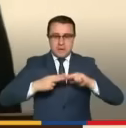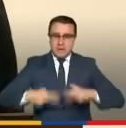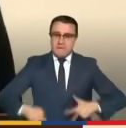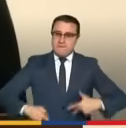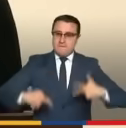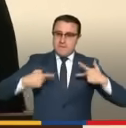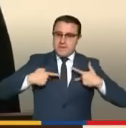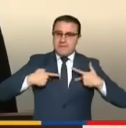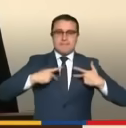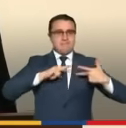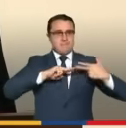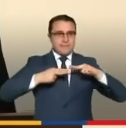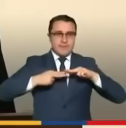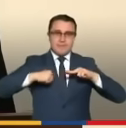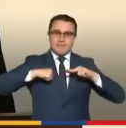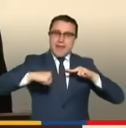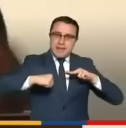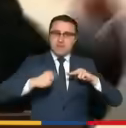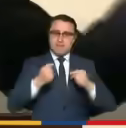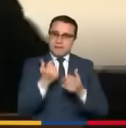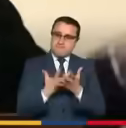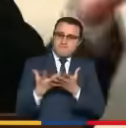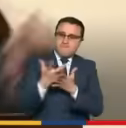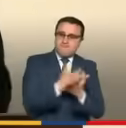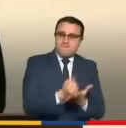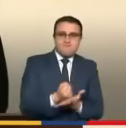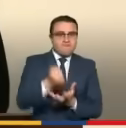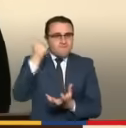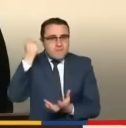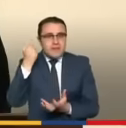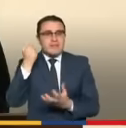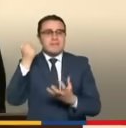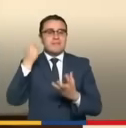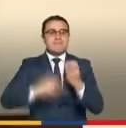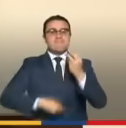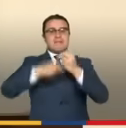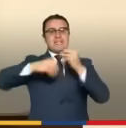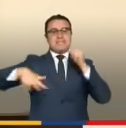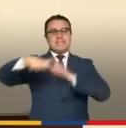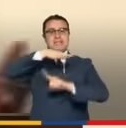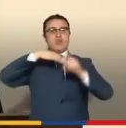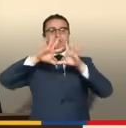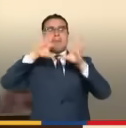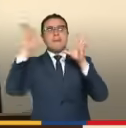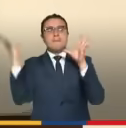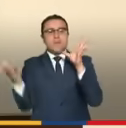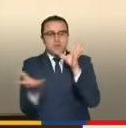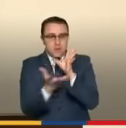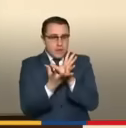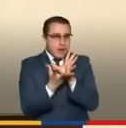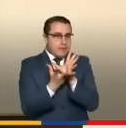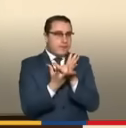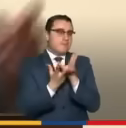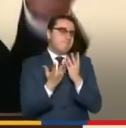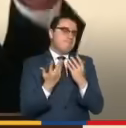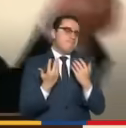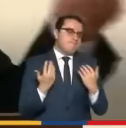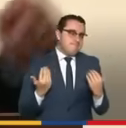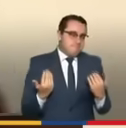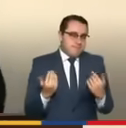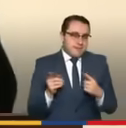las ganancias, también con las circunstancias mundiales que hay que meter aquí, estará